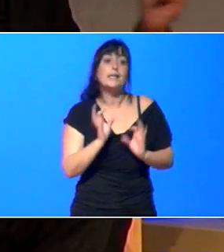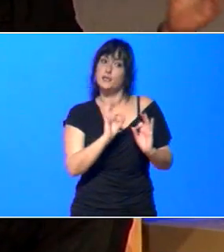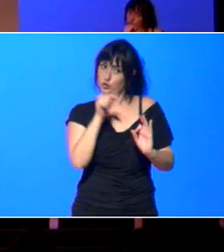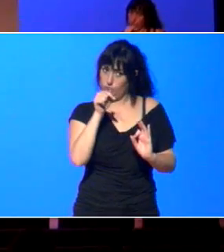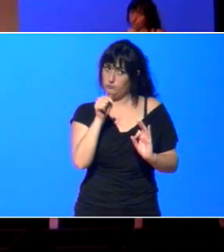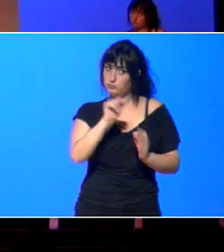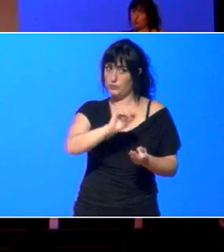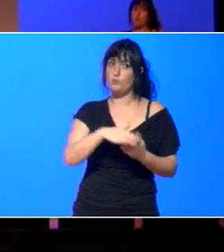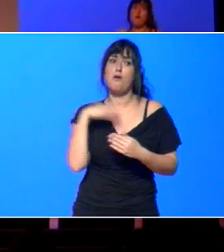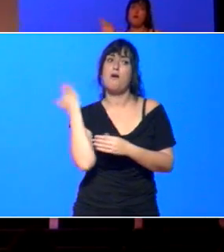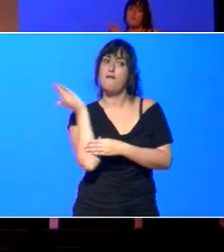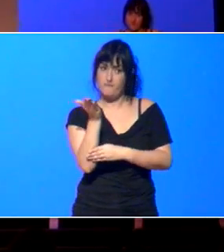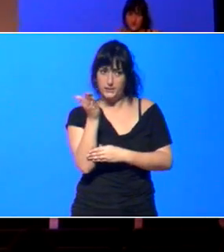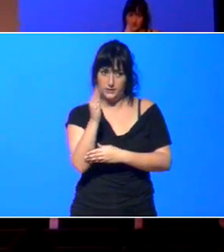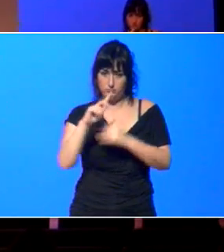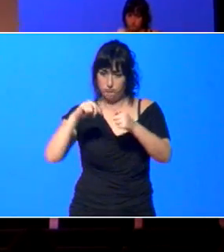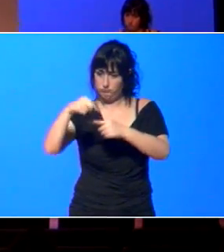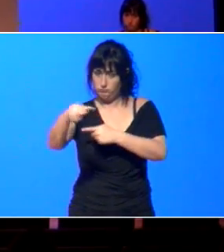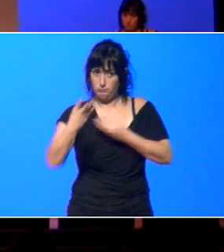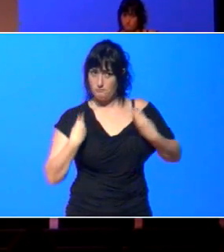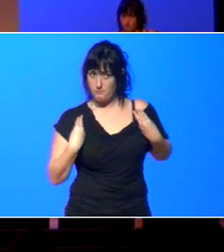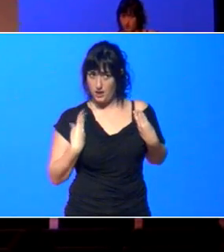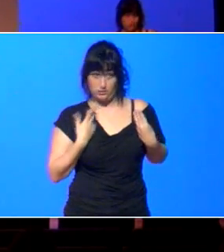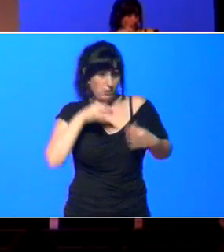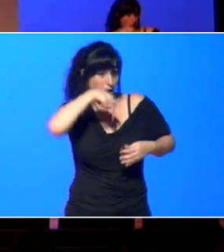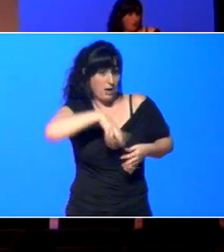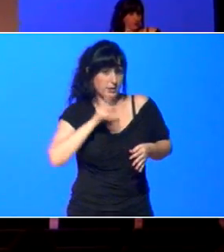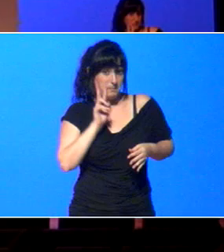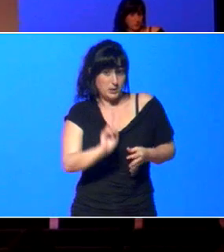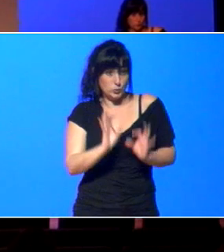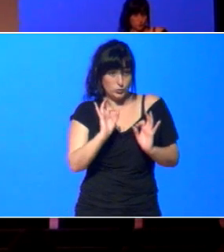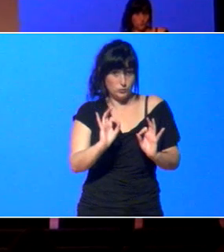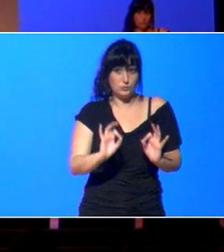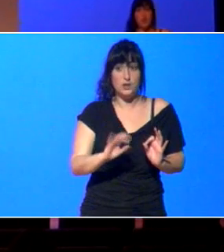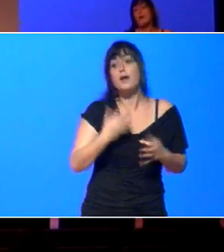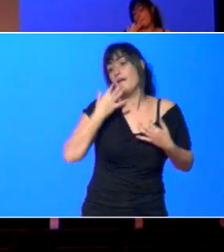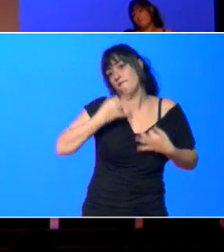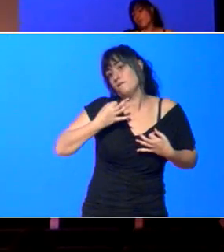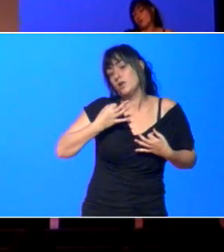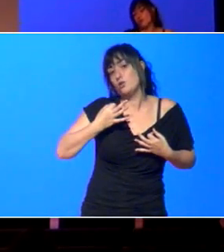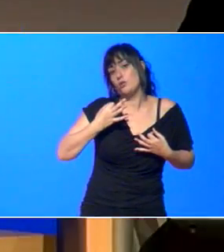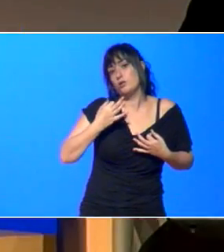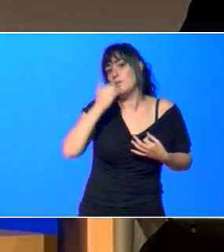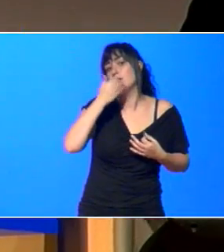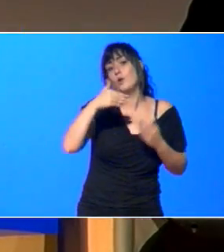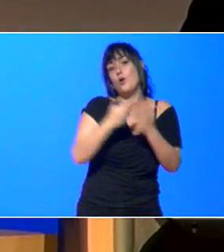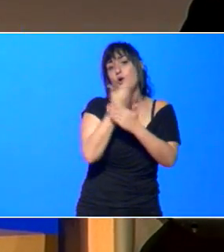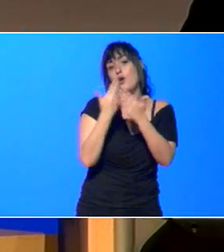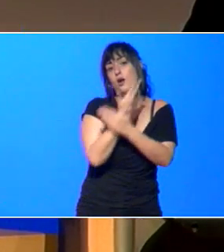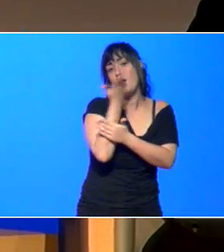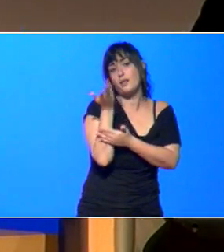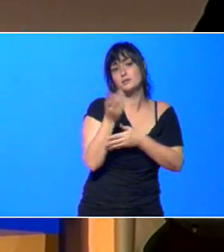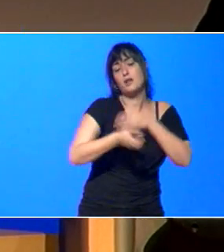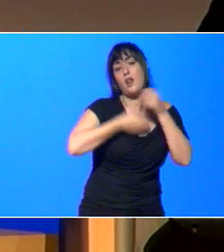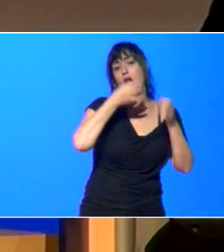diaria, cotidiana, y además lo estamos viendo aquí, y seguramente que muchas de las aportaciones que va a haber en estas jornadas, lo importante